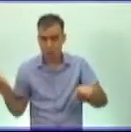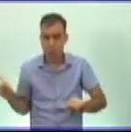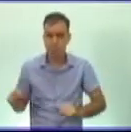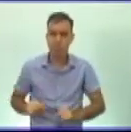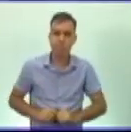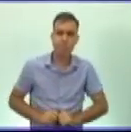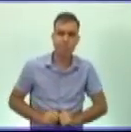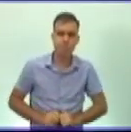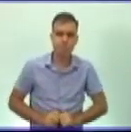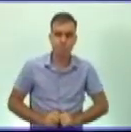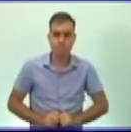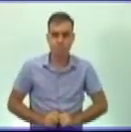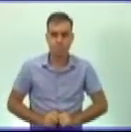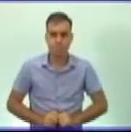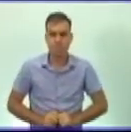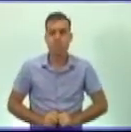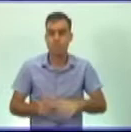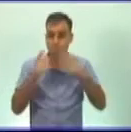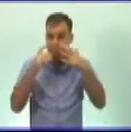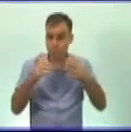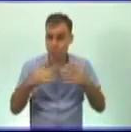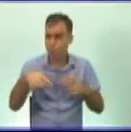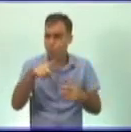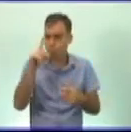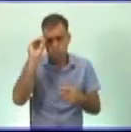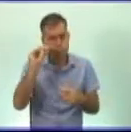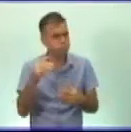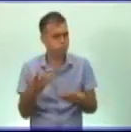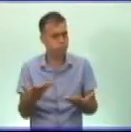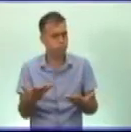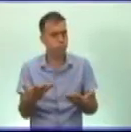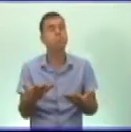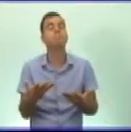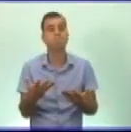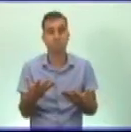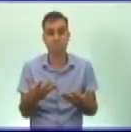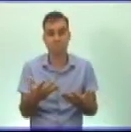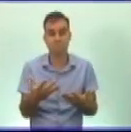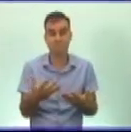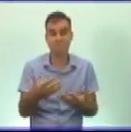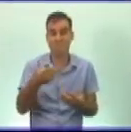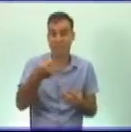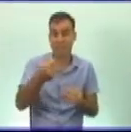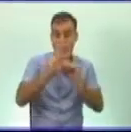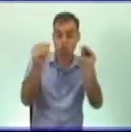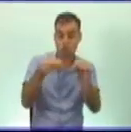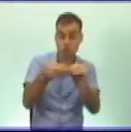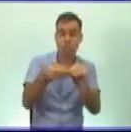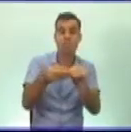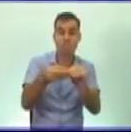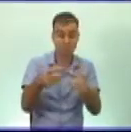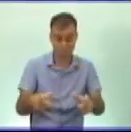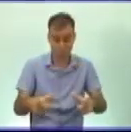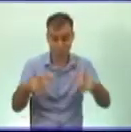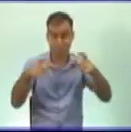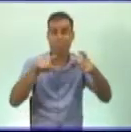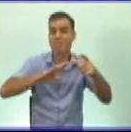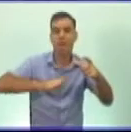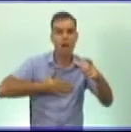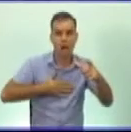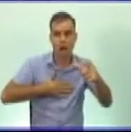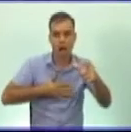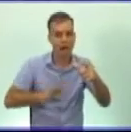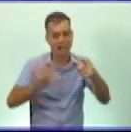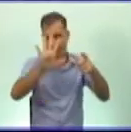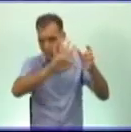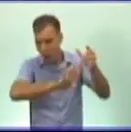2pi RH. Pero es importante que sepa que cuando hayamos área total de un cilindro, nos estamos refiriendo a todas las áreas